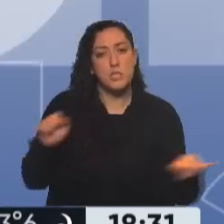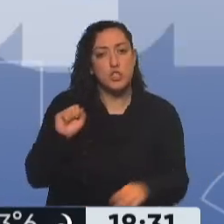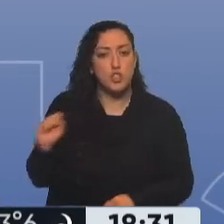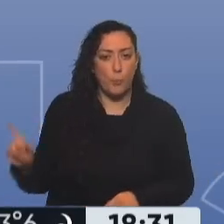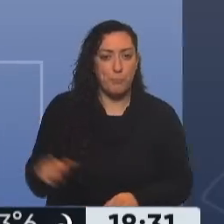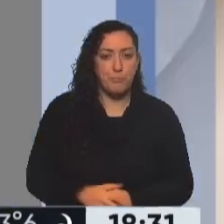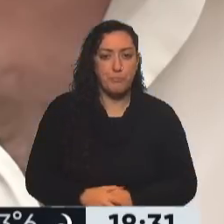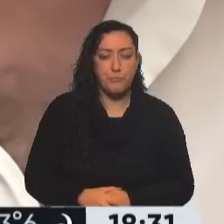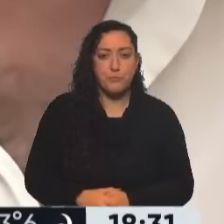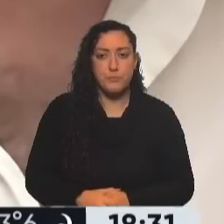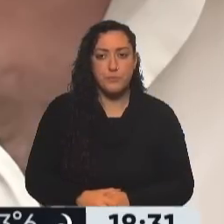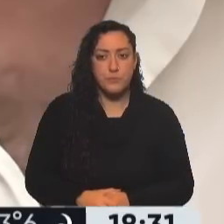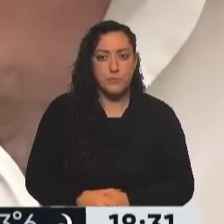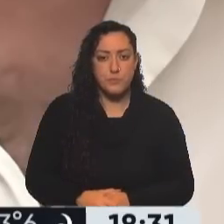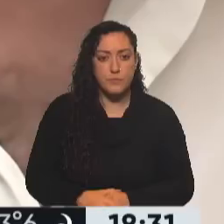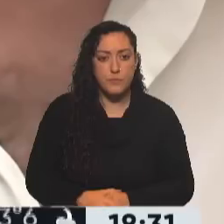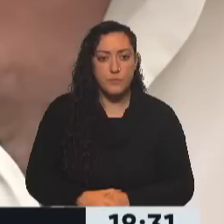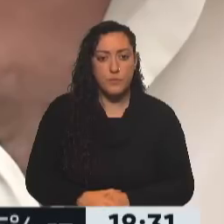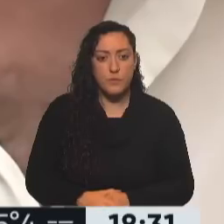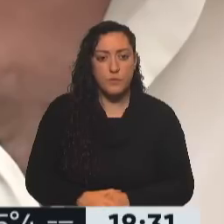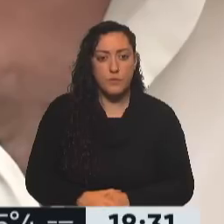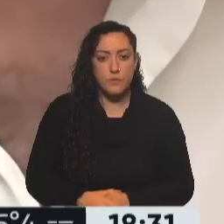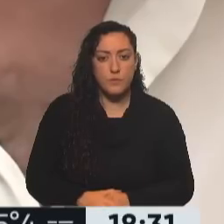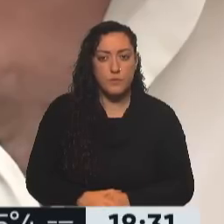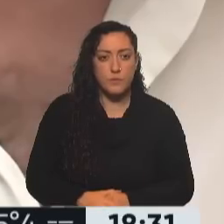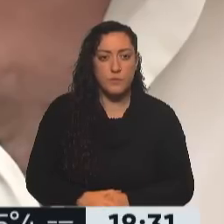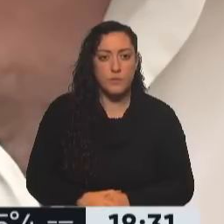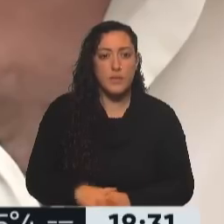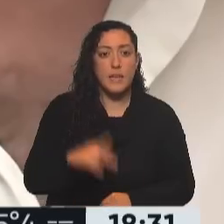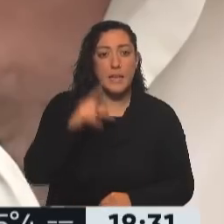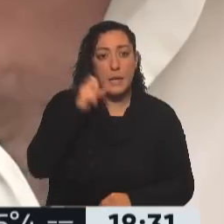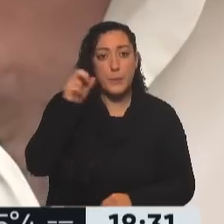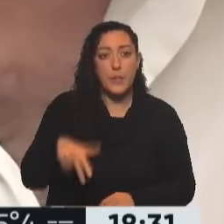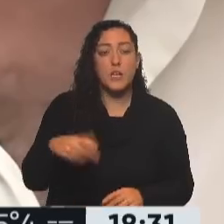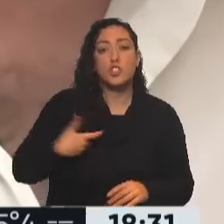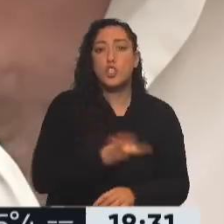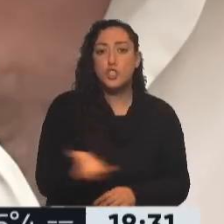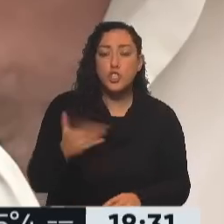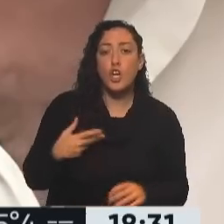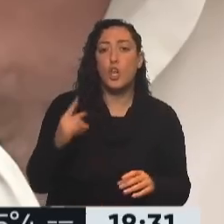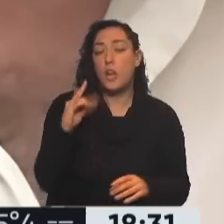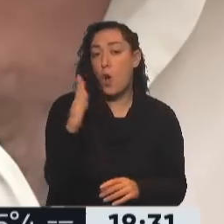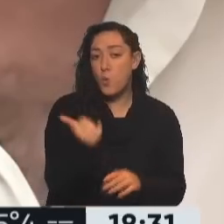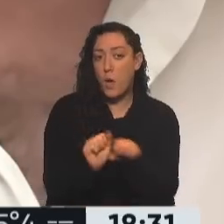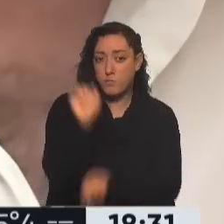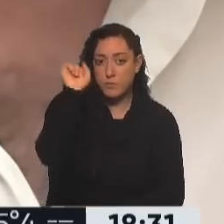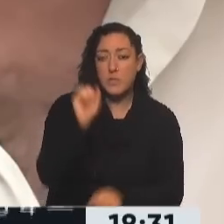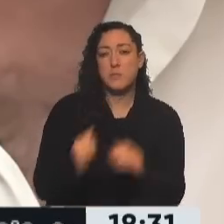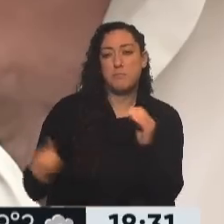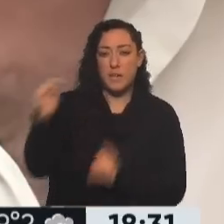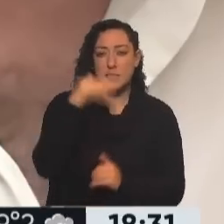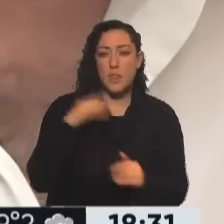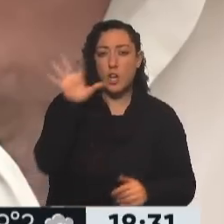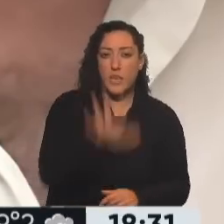entrevistado. A ver, estaremos dialogando en menos de un minuto con Kevin Ari Levin, sociólogo, Universidad de Buenos Aires, magíster en estudios de